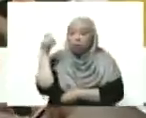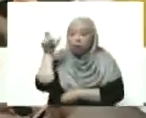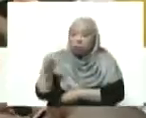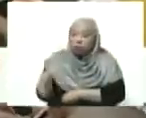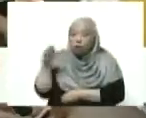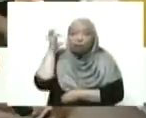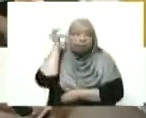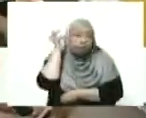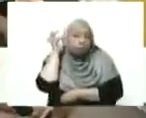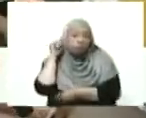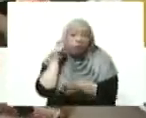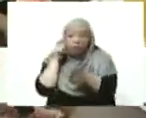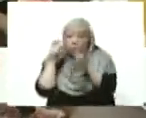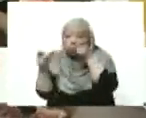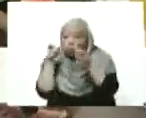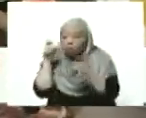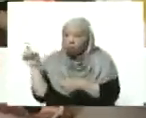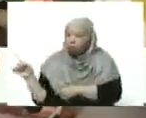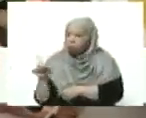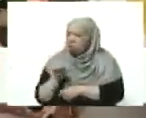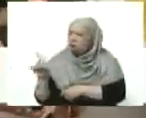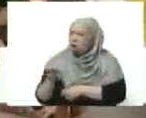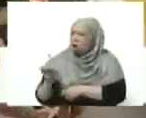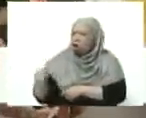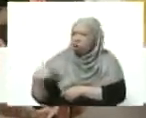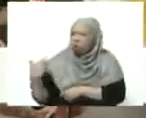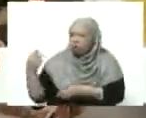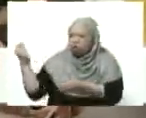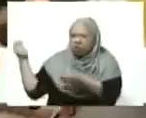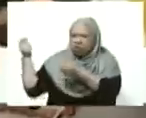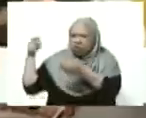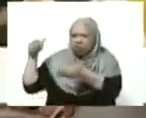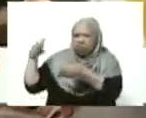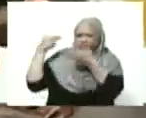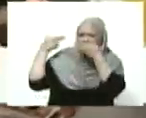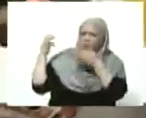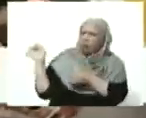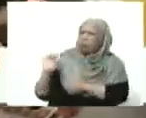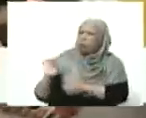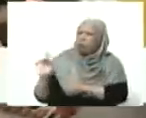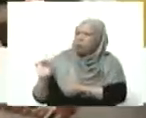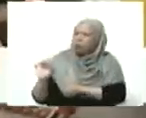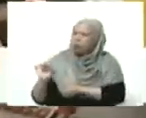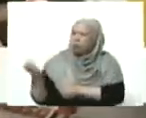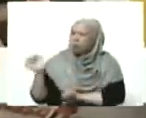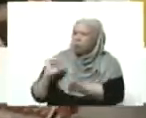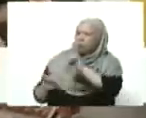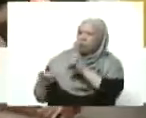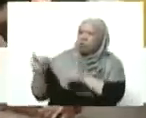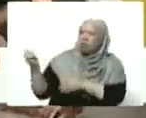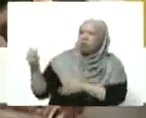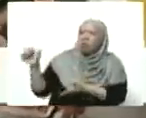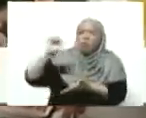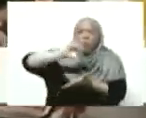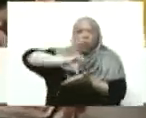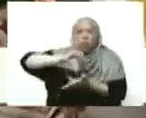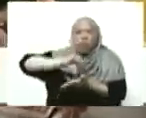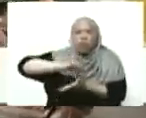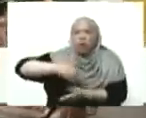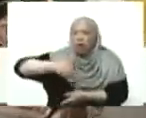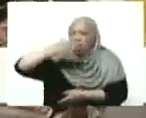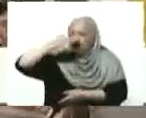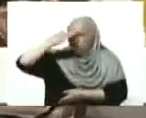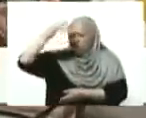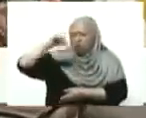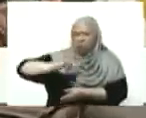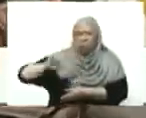de un tribunal donde dice que no somos terroristas, no tenemos nada, no es contra nosotros, no es contra los iraníes, no es contra los pilotos, y